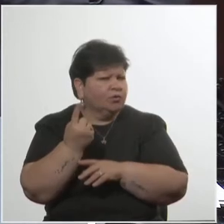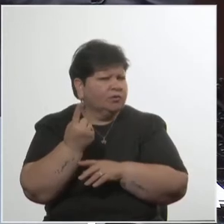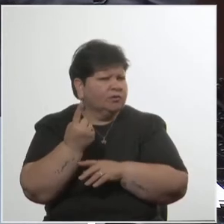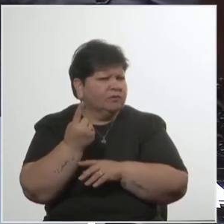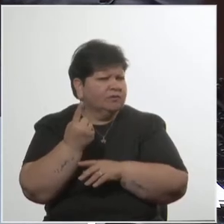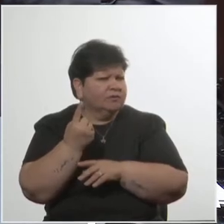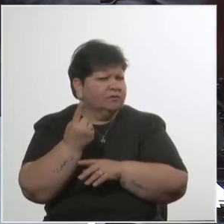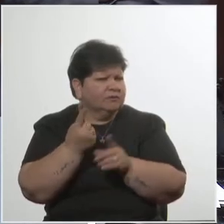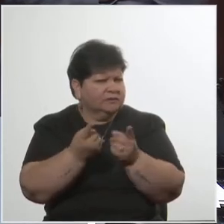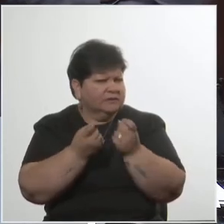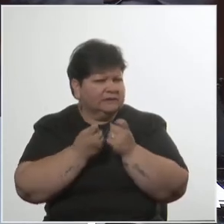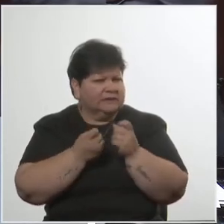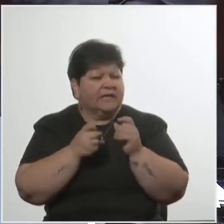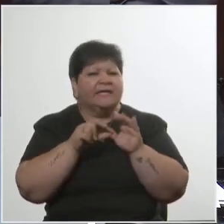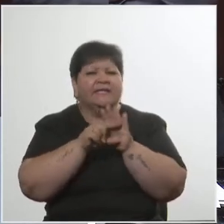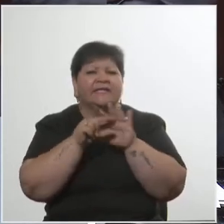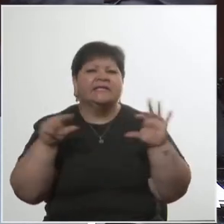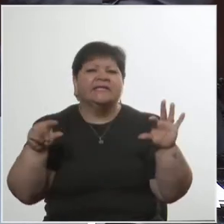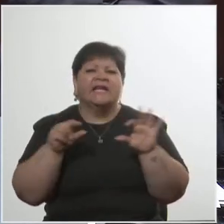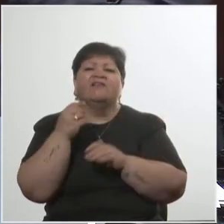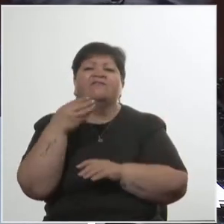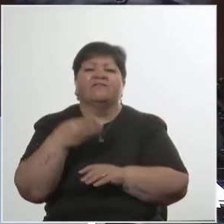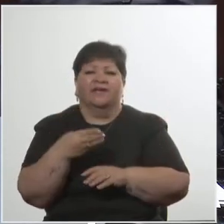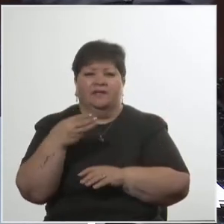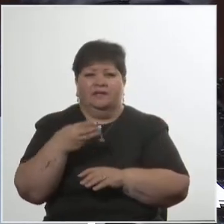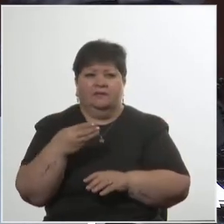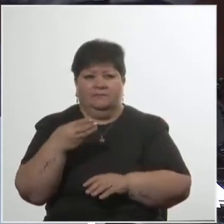que usted dice en el literal B